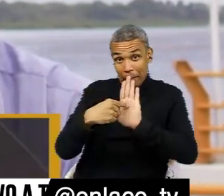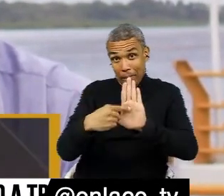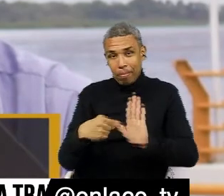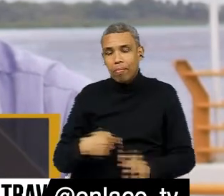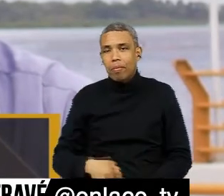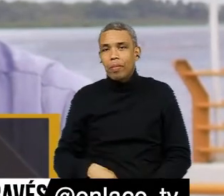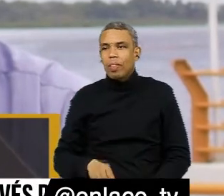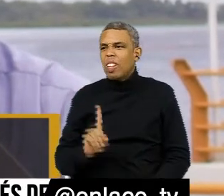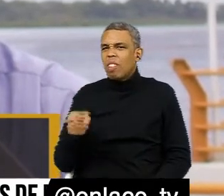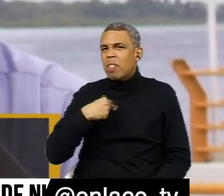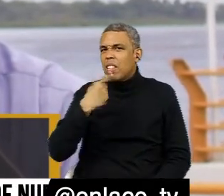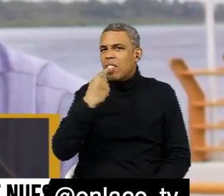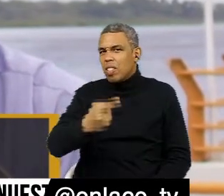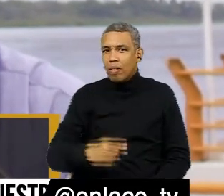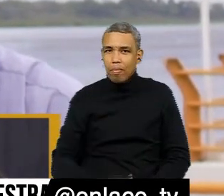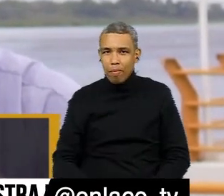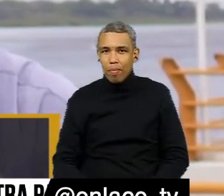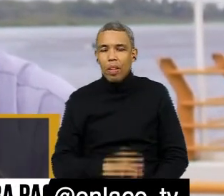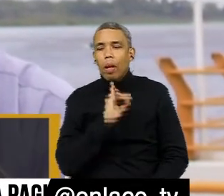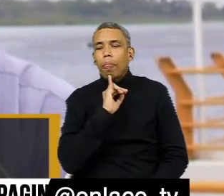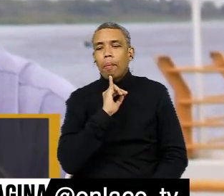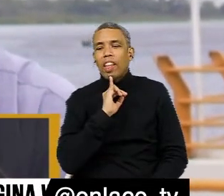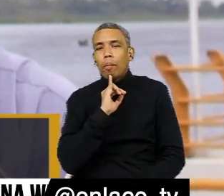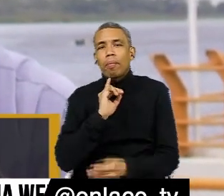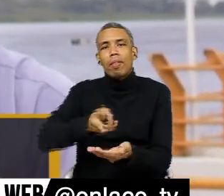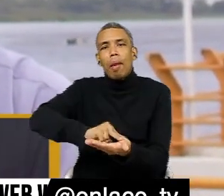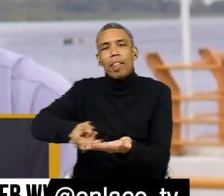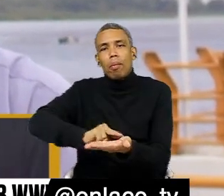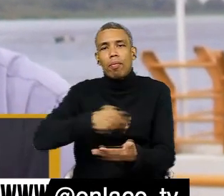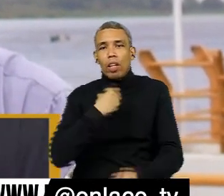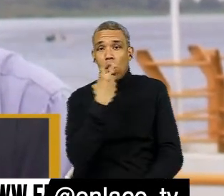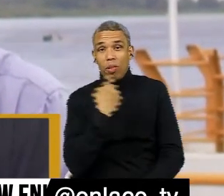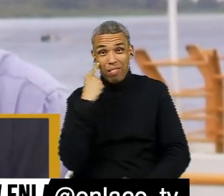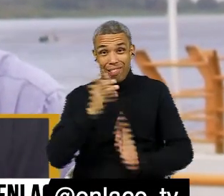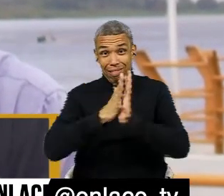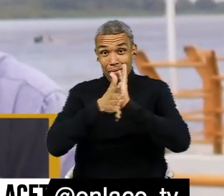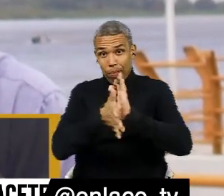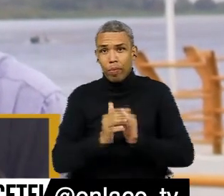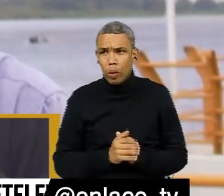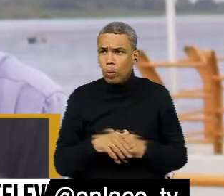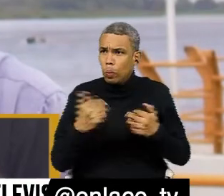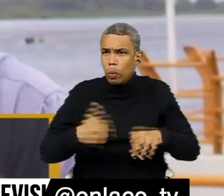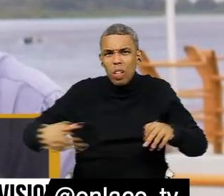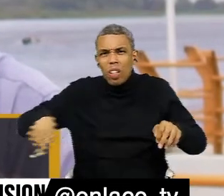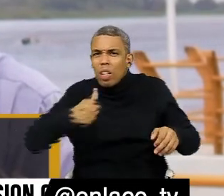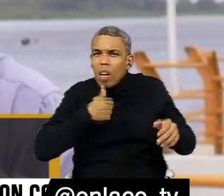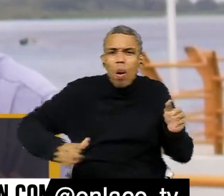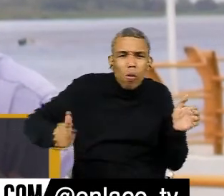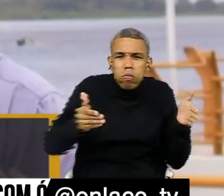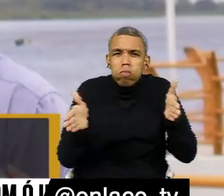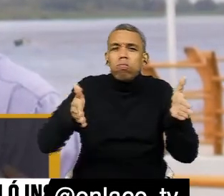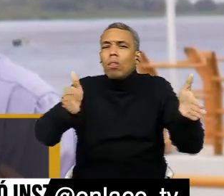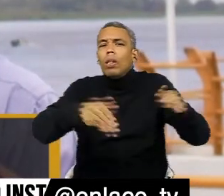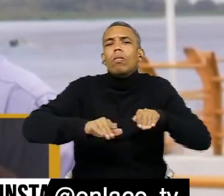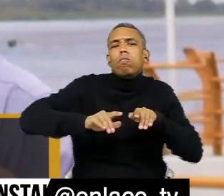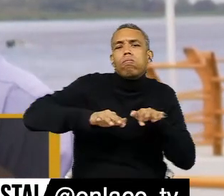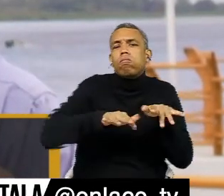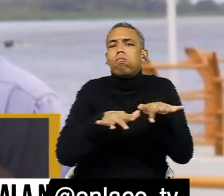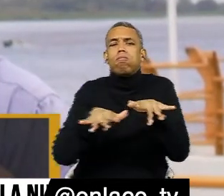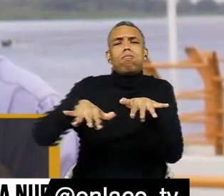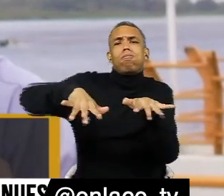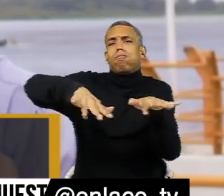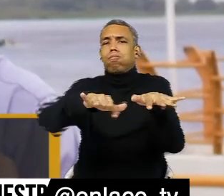Es una misión de JICA que básicamente está haciendo una gestión del riesgo para el manejo de inundaciones en cooperación con el gobierno de